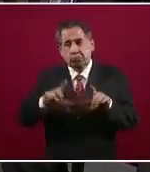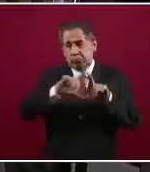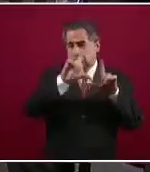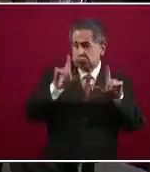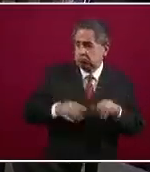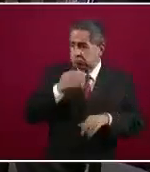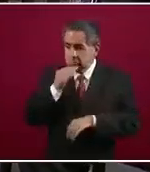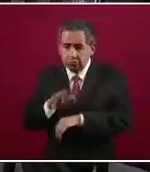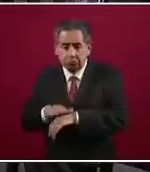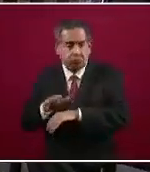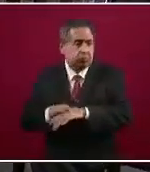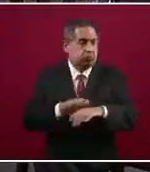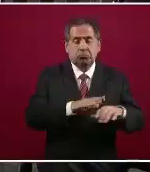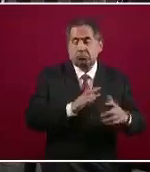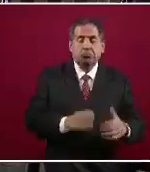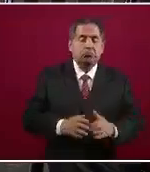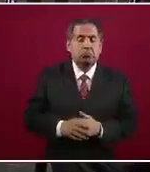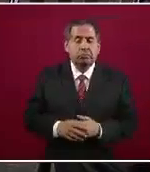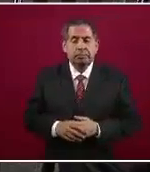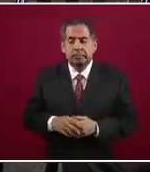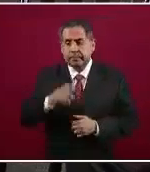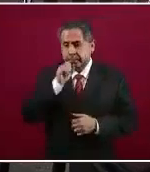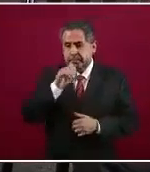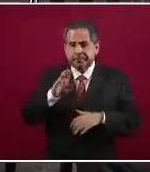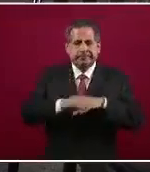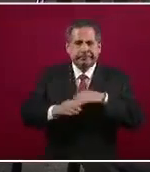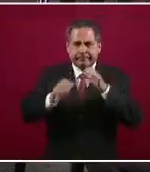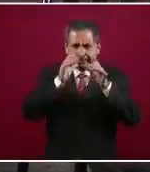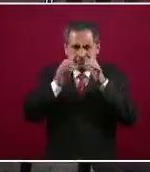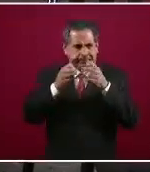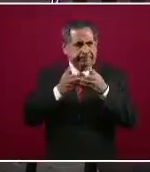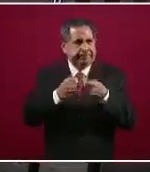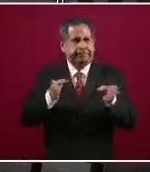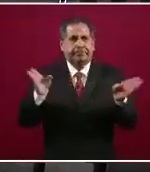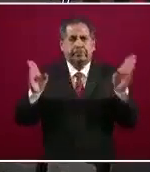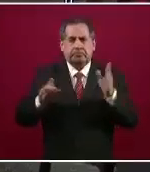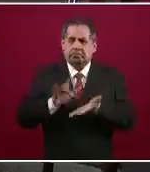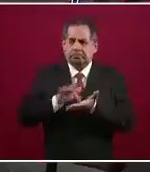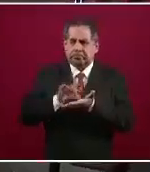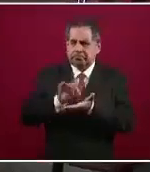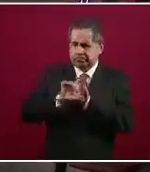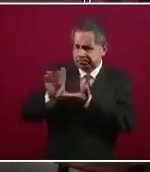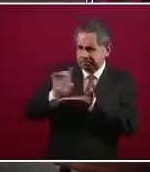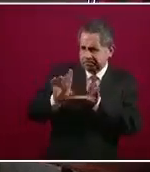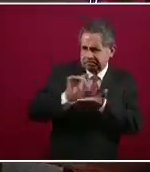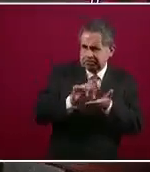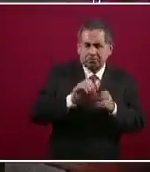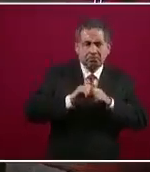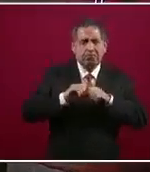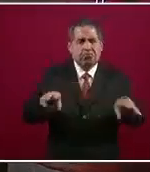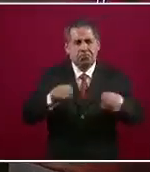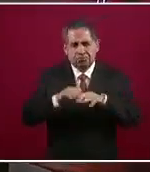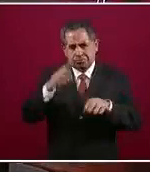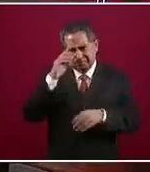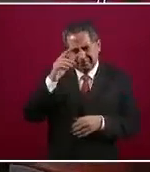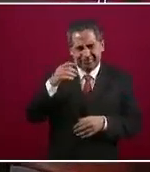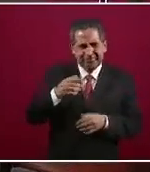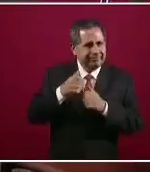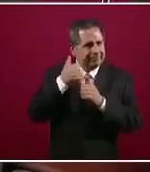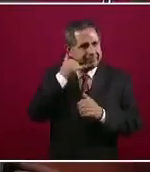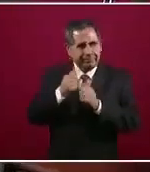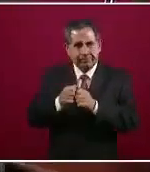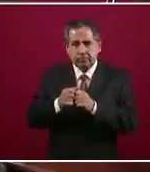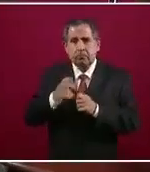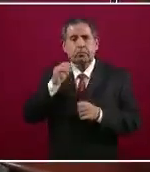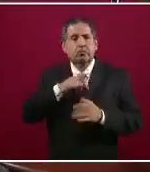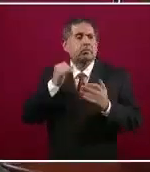gobierno. Ampliamos también la estrategia de comunicación, se envían mensajes también, incluso SMS, como ustedes saben, no todo el territorio